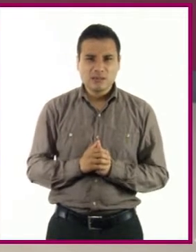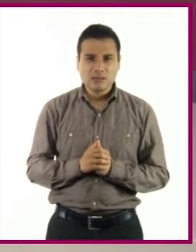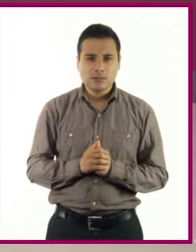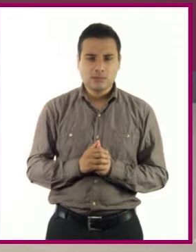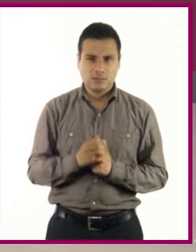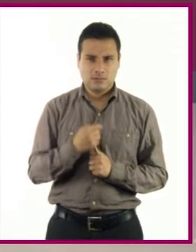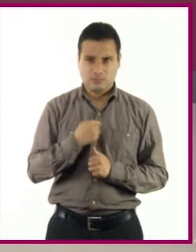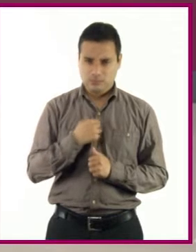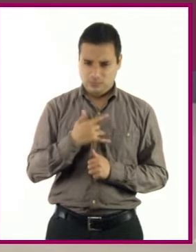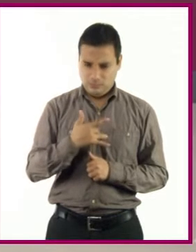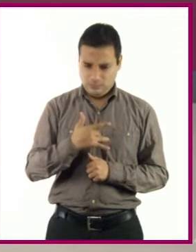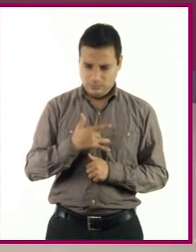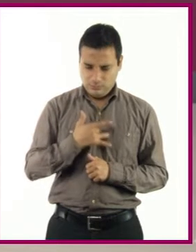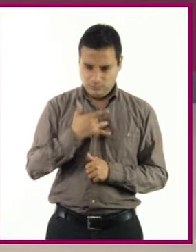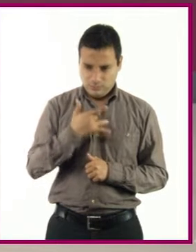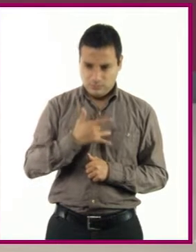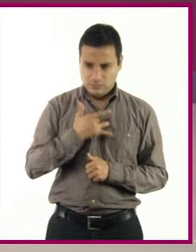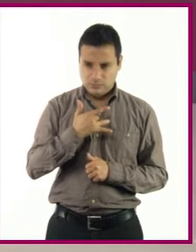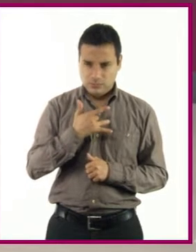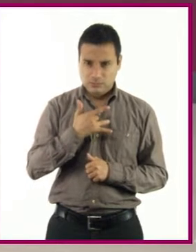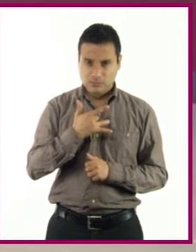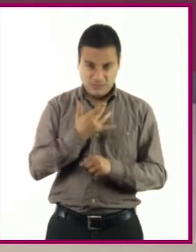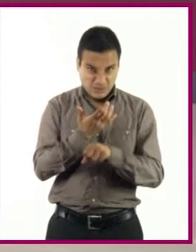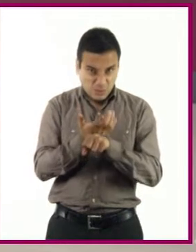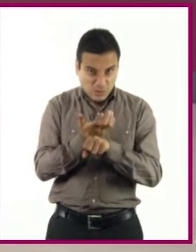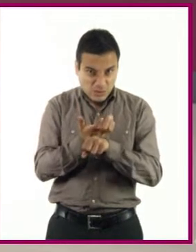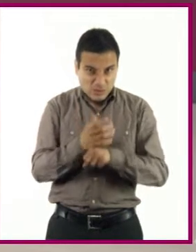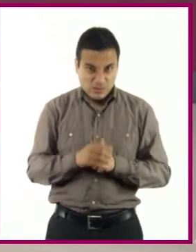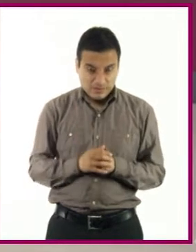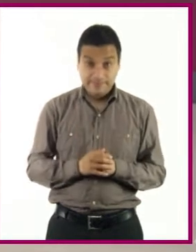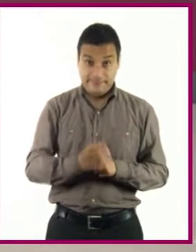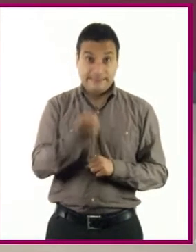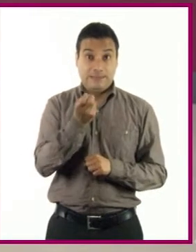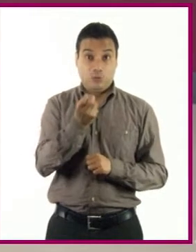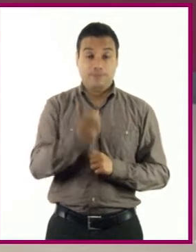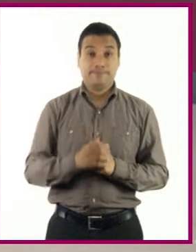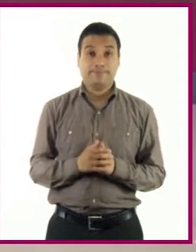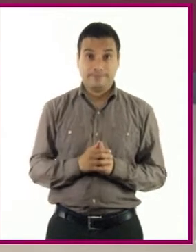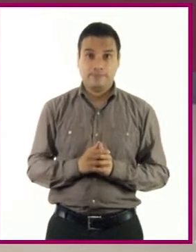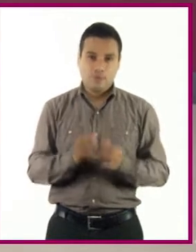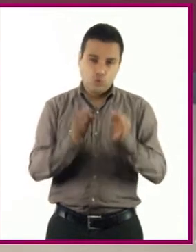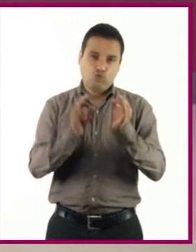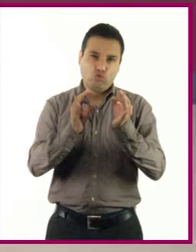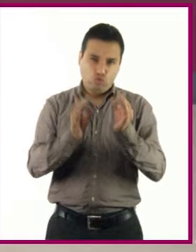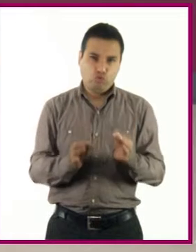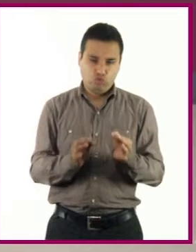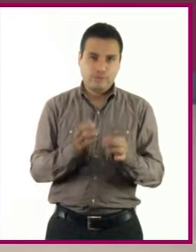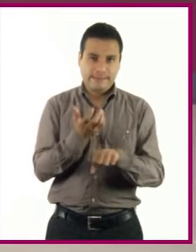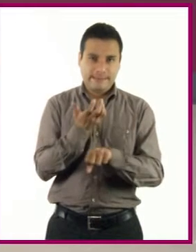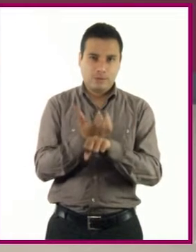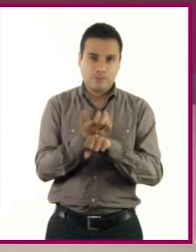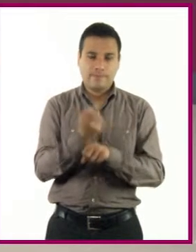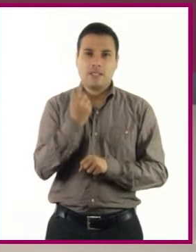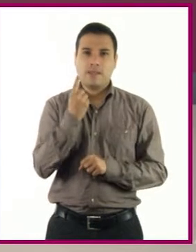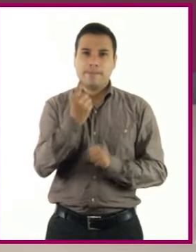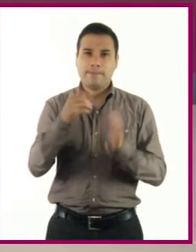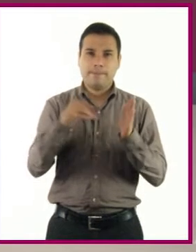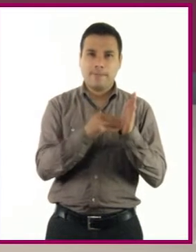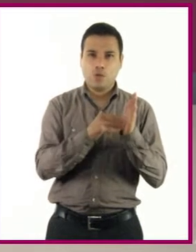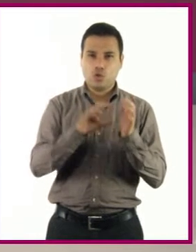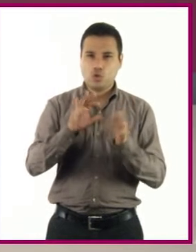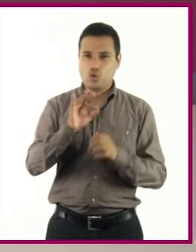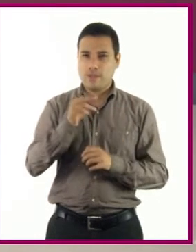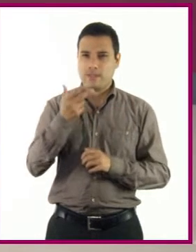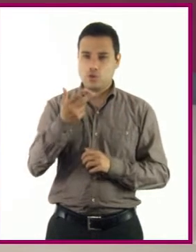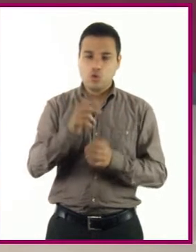Me suena a que eso sucedió en los Estados Unidos de América. Así es, sucedió en 1848 en Nueva